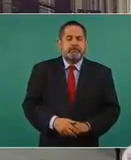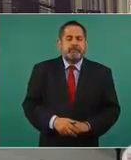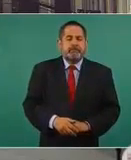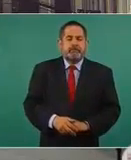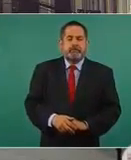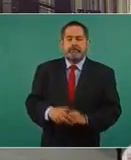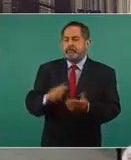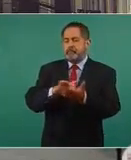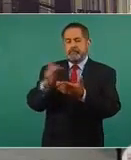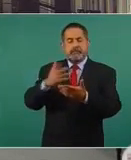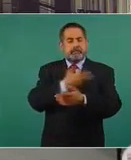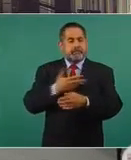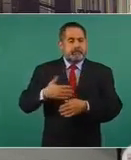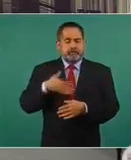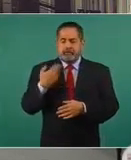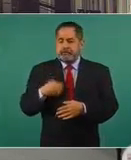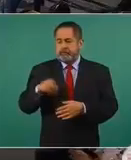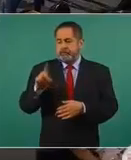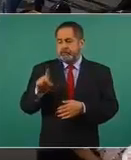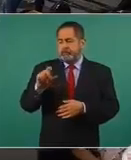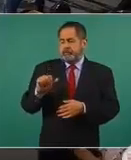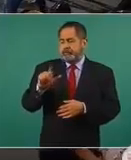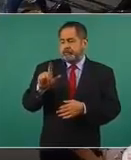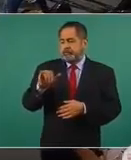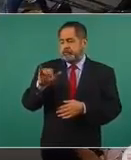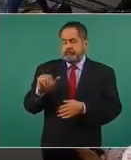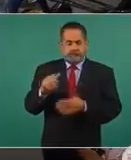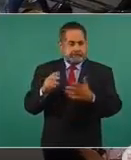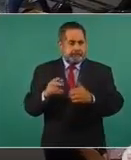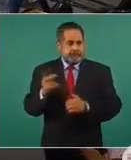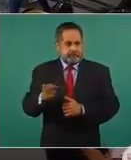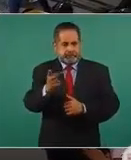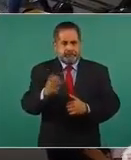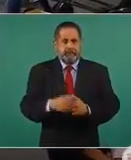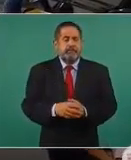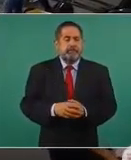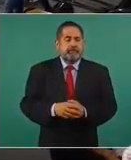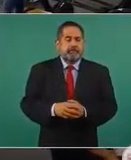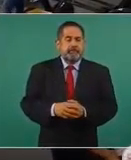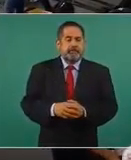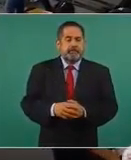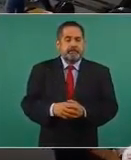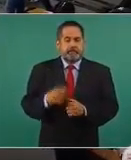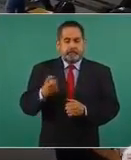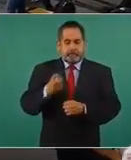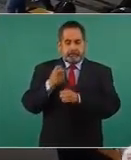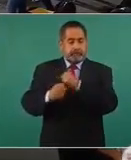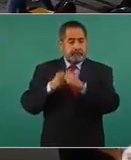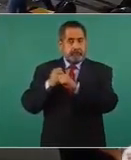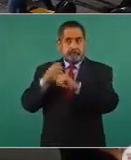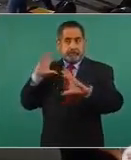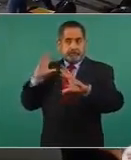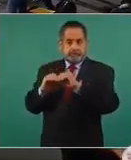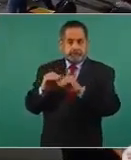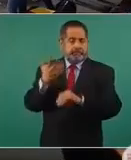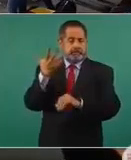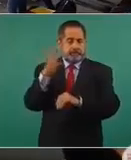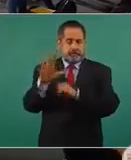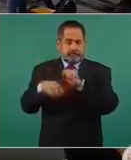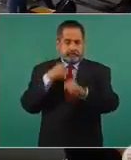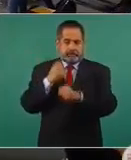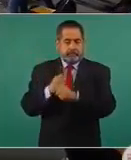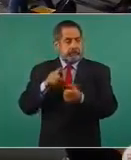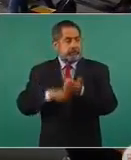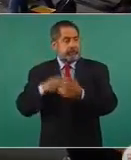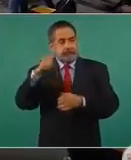Gracias, presidente. Buenos días, Dalila Escobar, de A Tiempo TV. Preguntarle, bueno, este año se cumplen 10 años de la masacre en